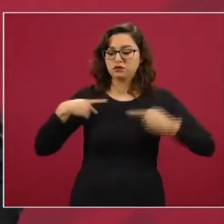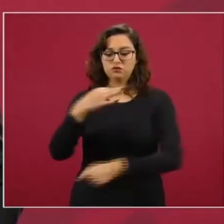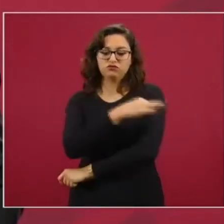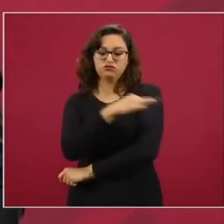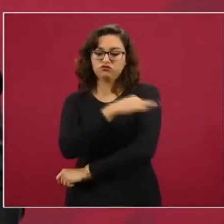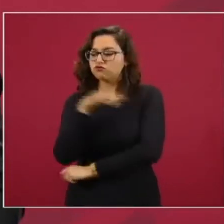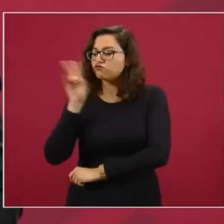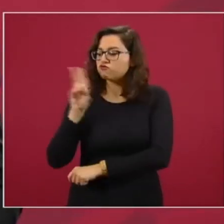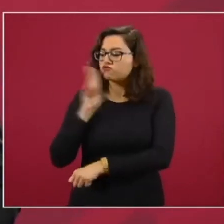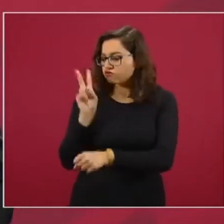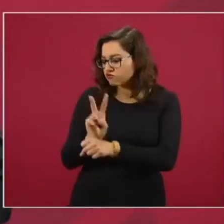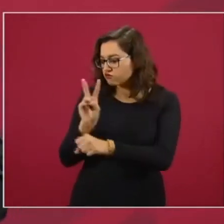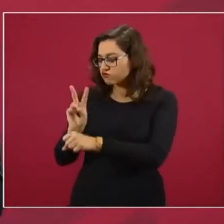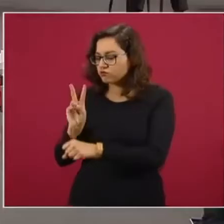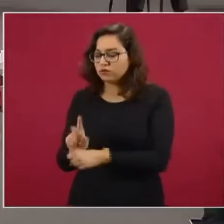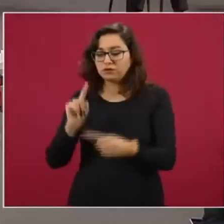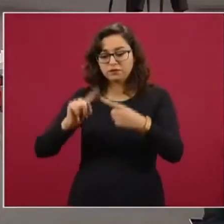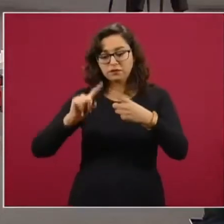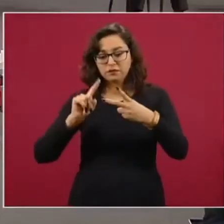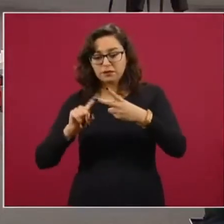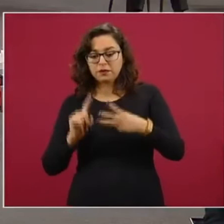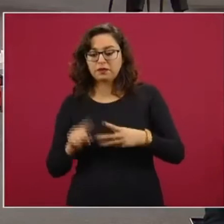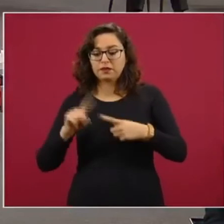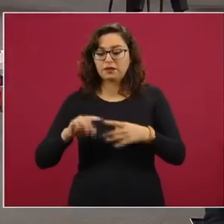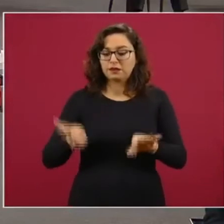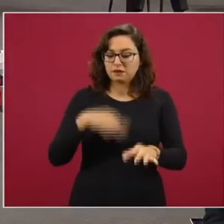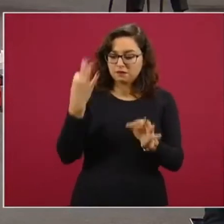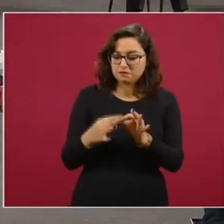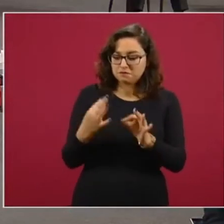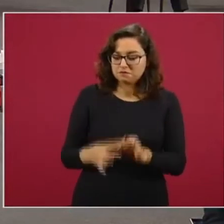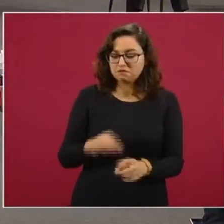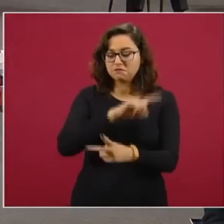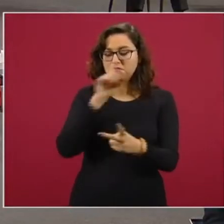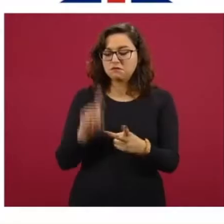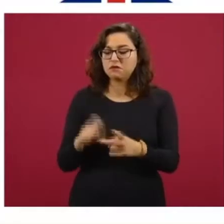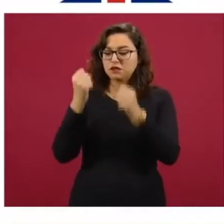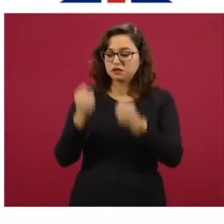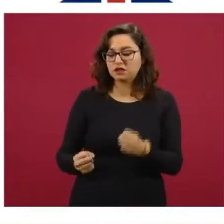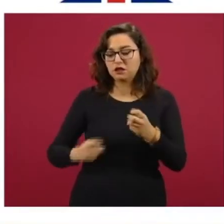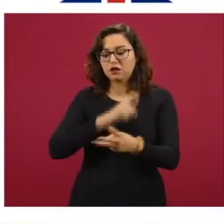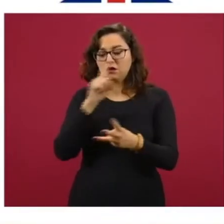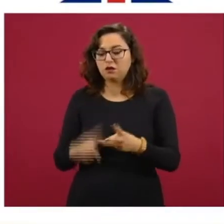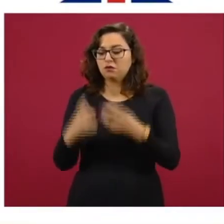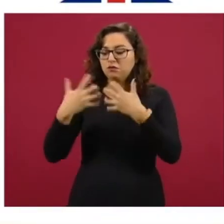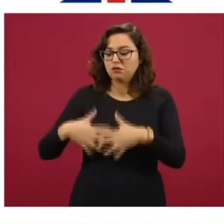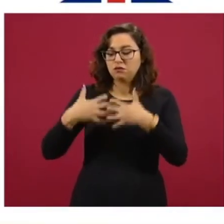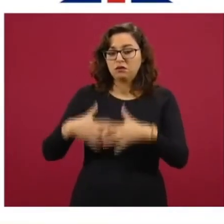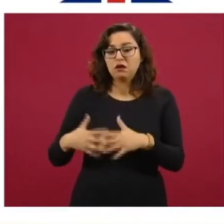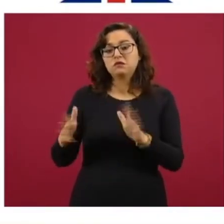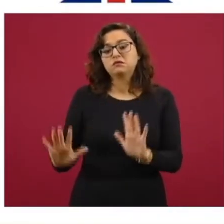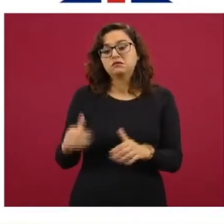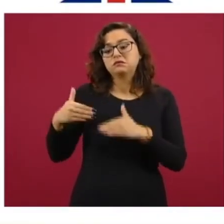y sus datos sobre eficacia, seguridad y posibilidad de manufactura estarán disponibles antes del fin de año.